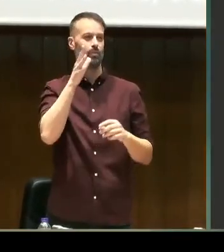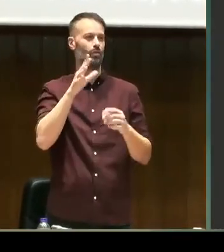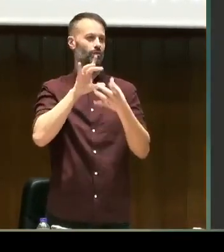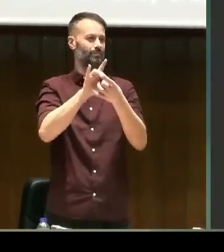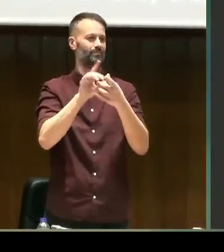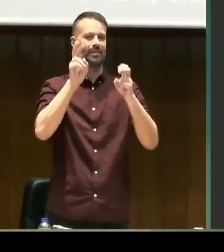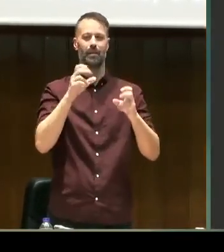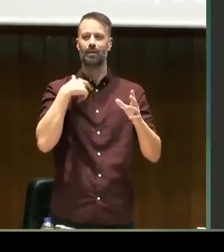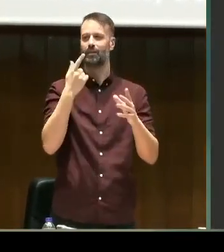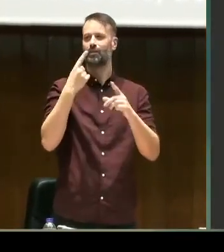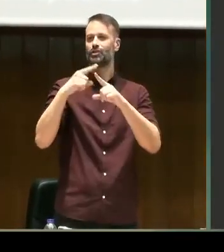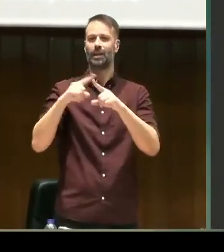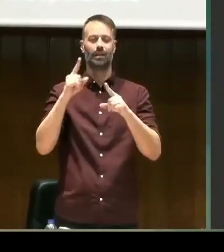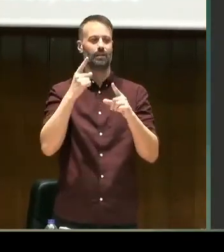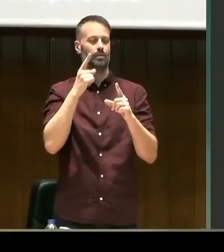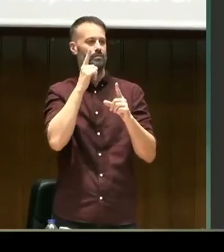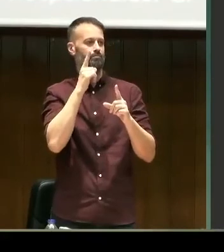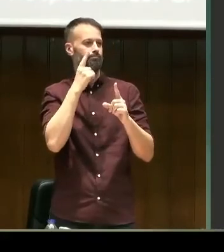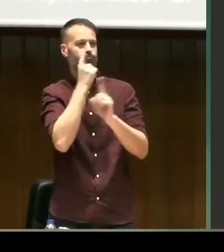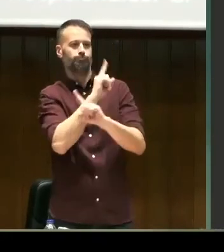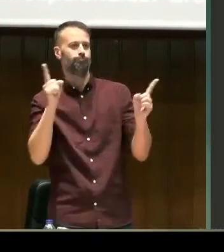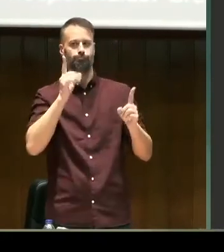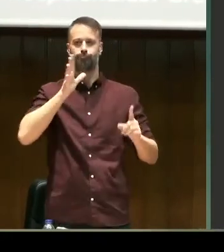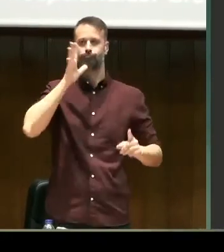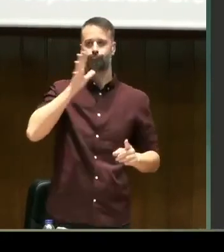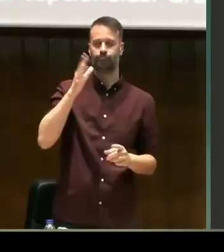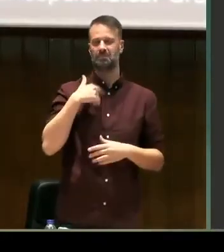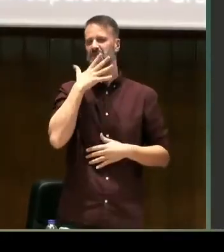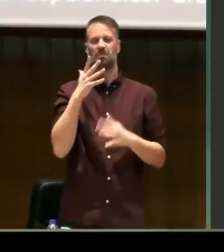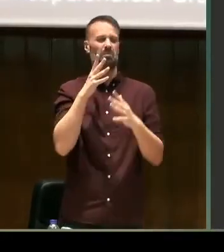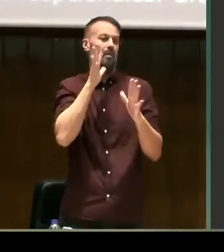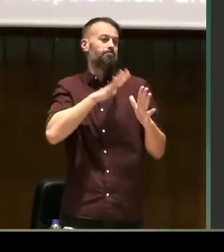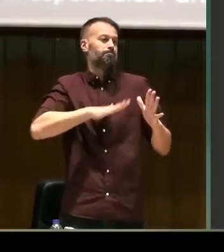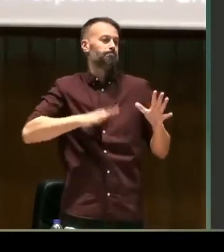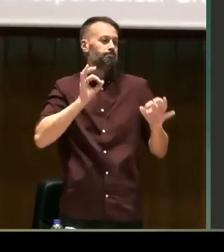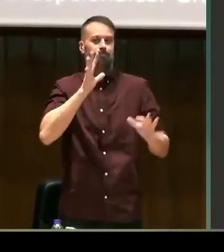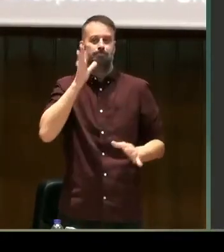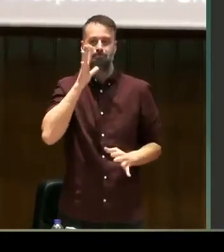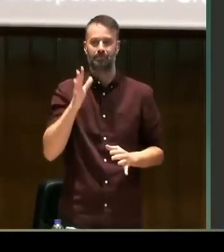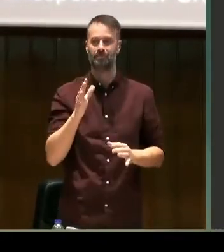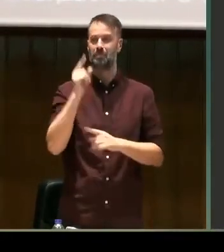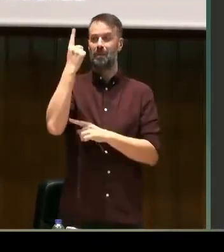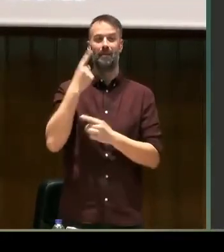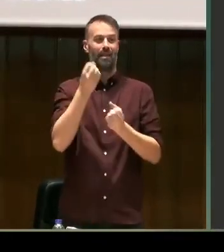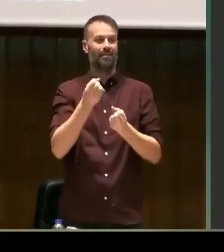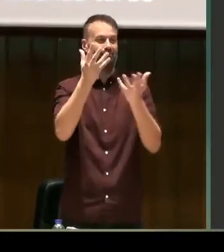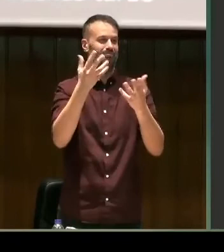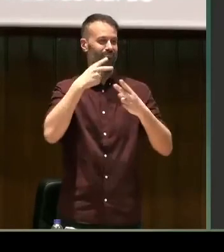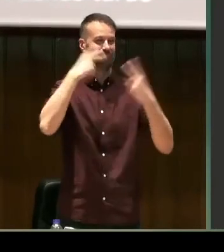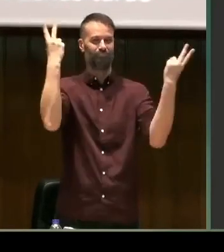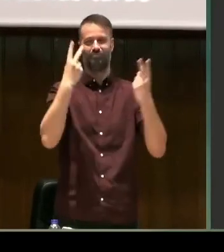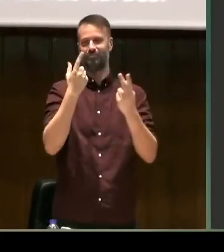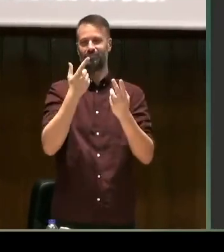Este es el signo de Excepcionales, muy vinculado al significado, a cosas increíbles,